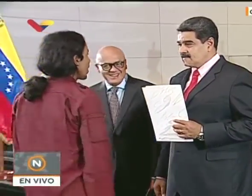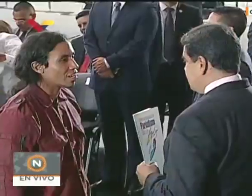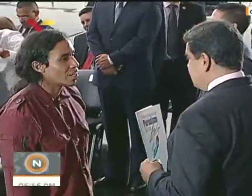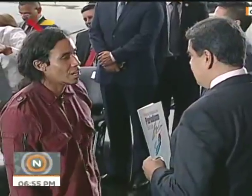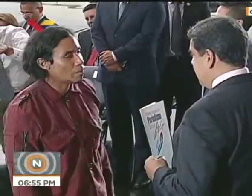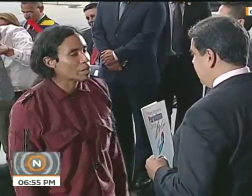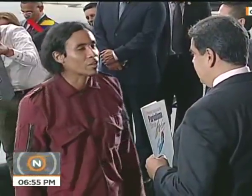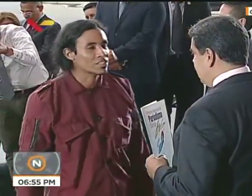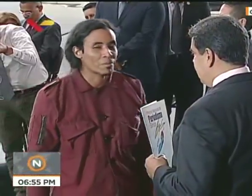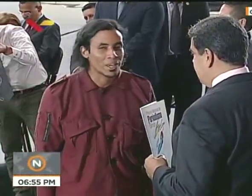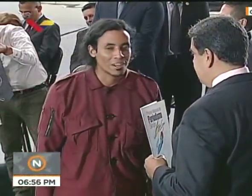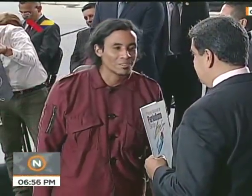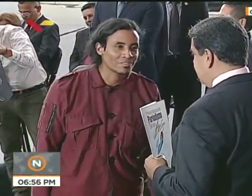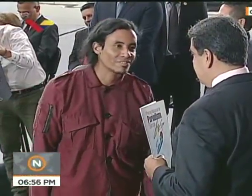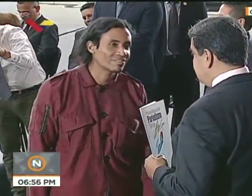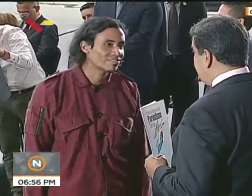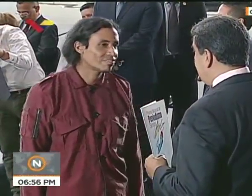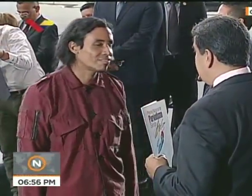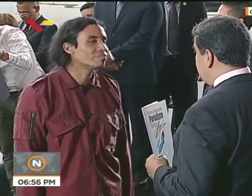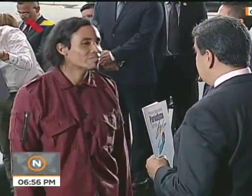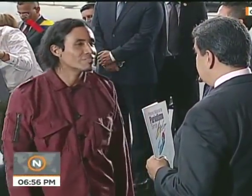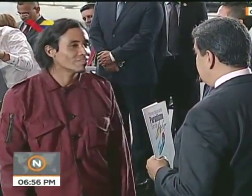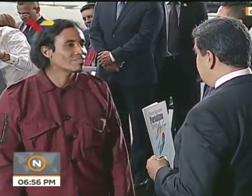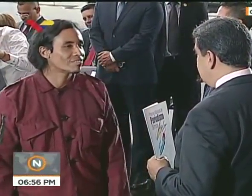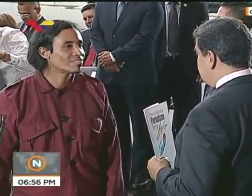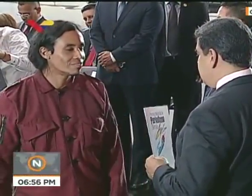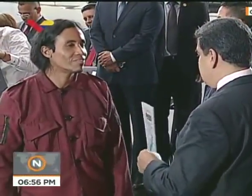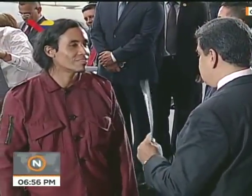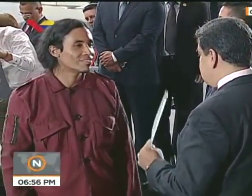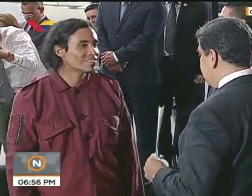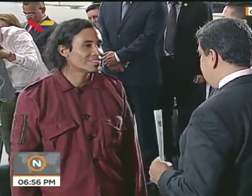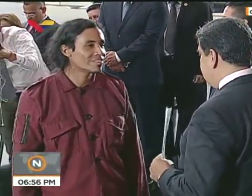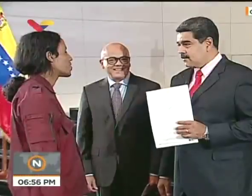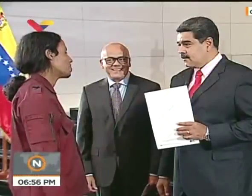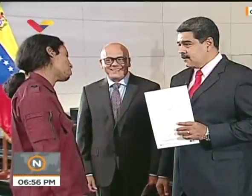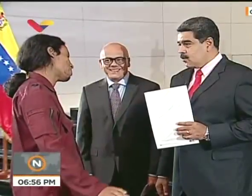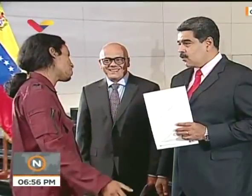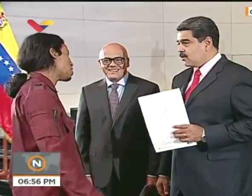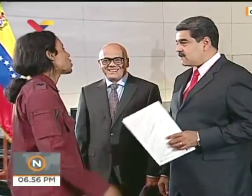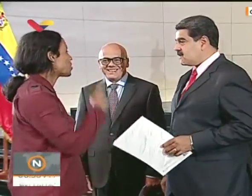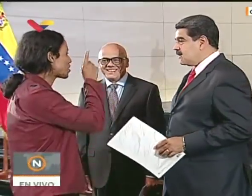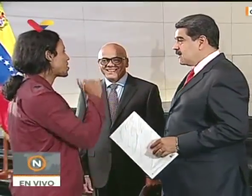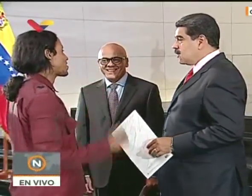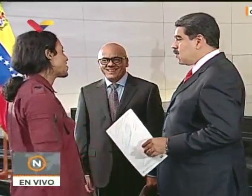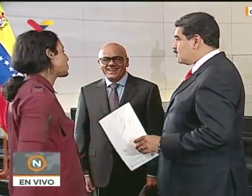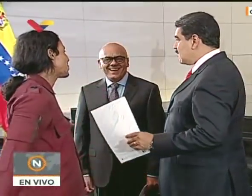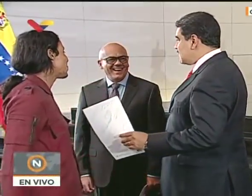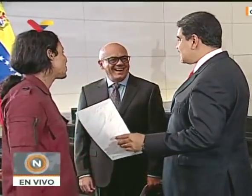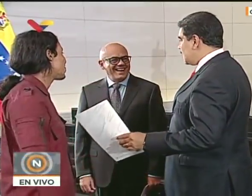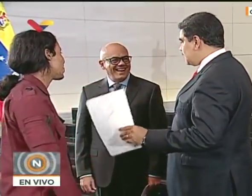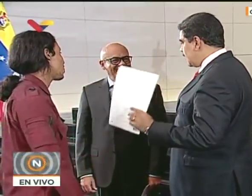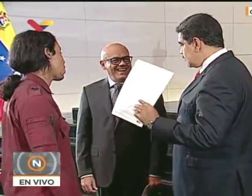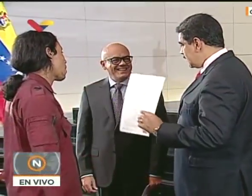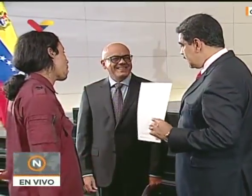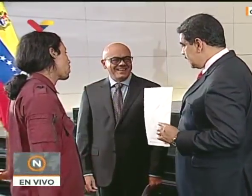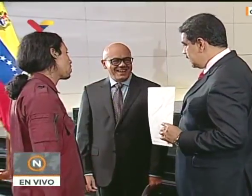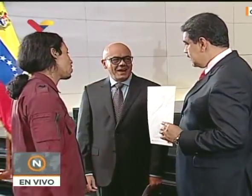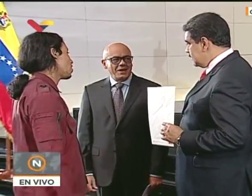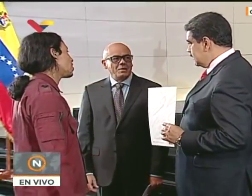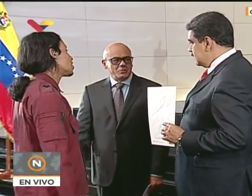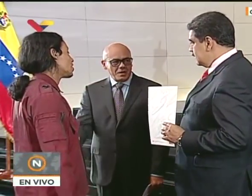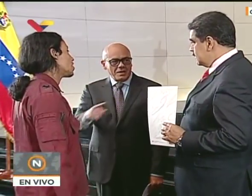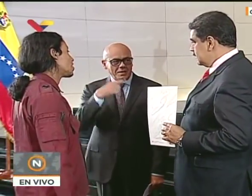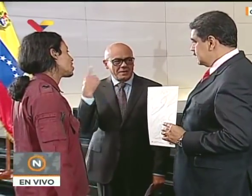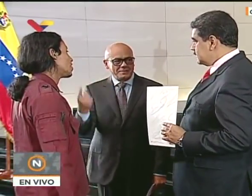Se trata del reconocimiento de la Fundación Nacional de Periodismo a los comunicadores que sobresalen por